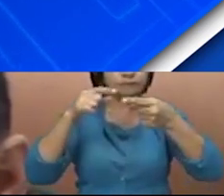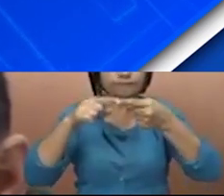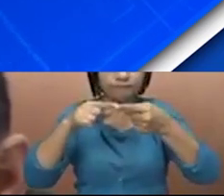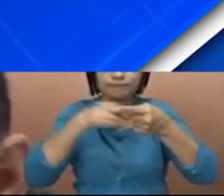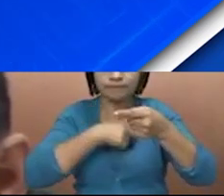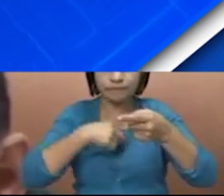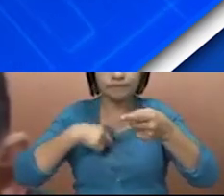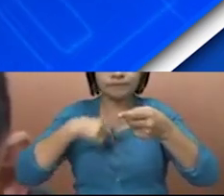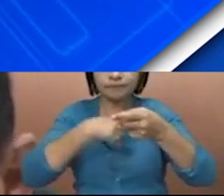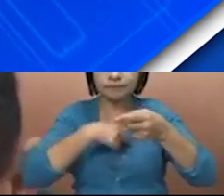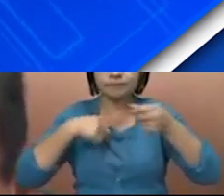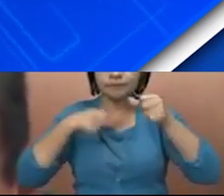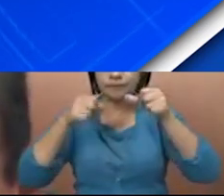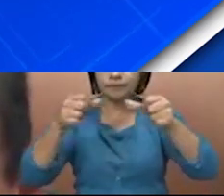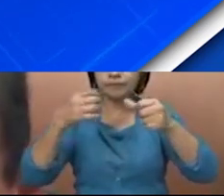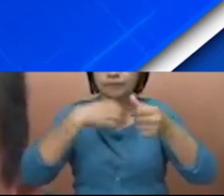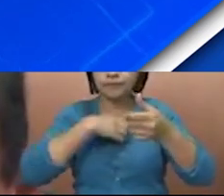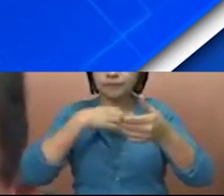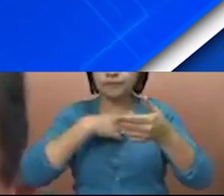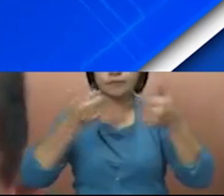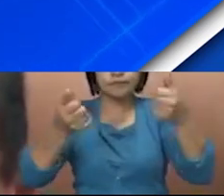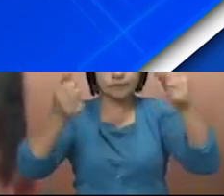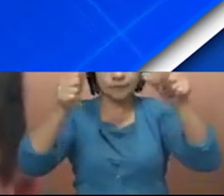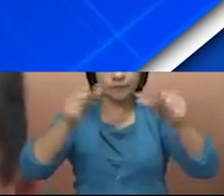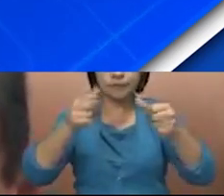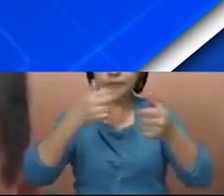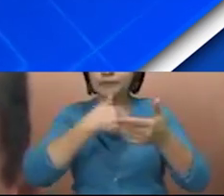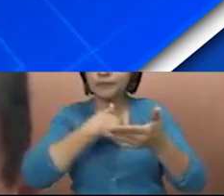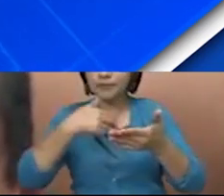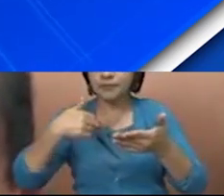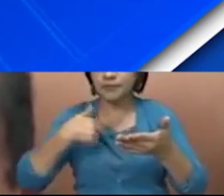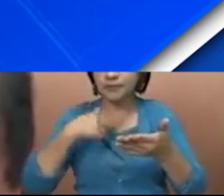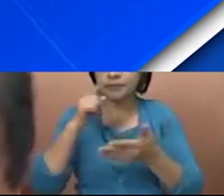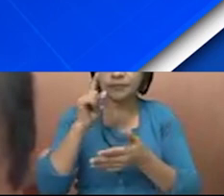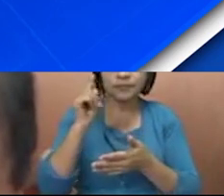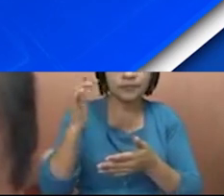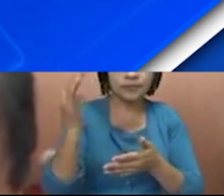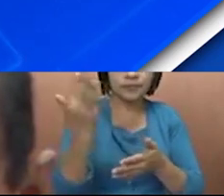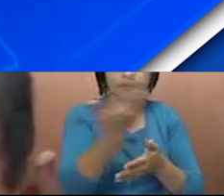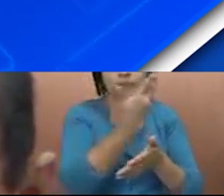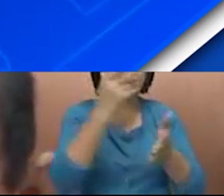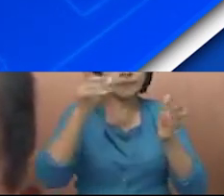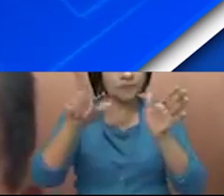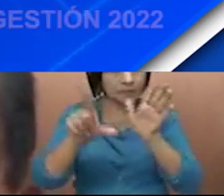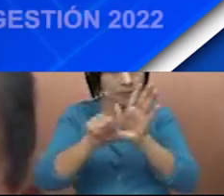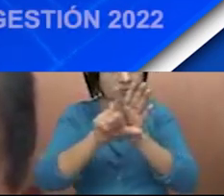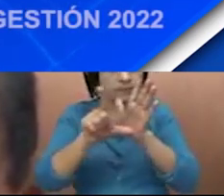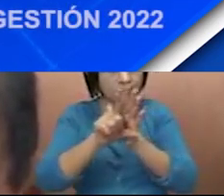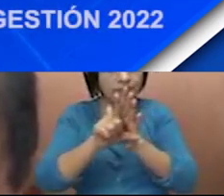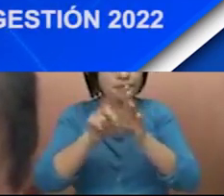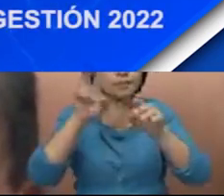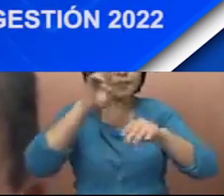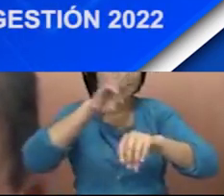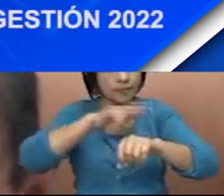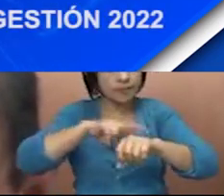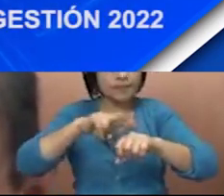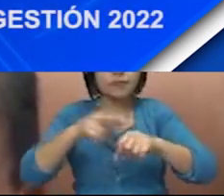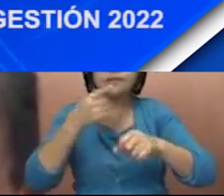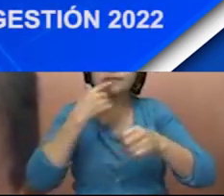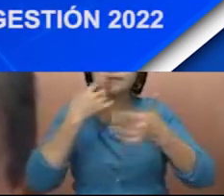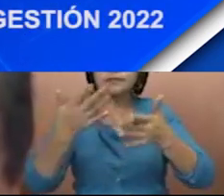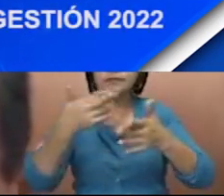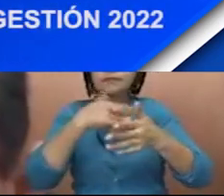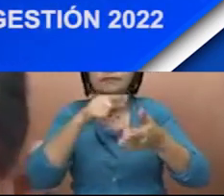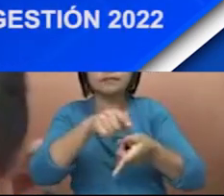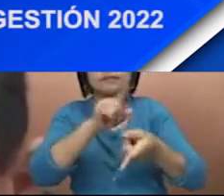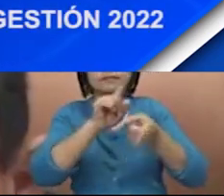consecuente con su disposición de generar todo un marco normativo para